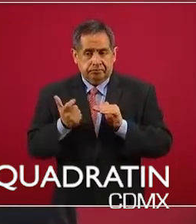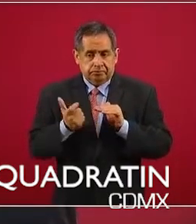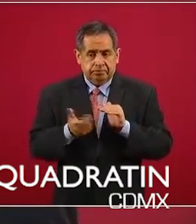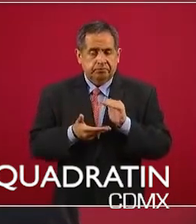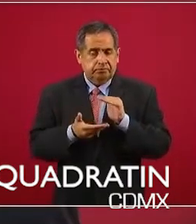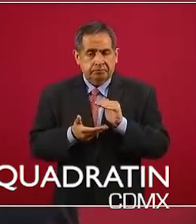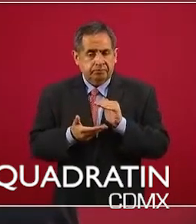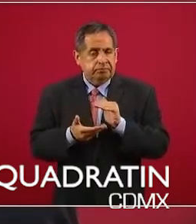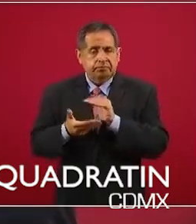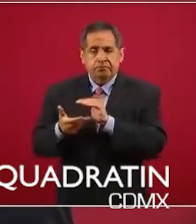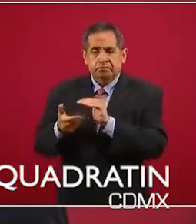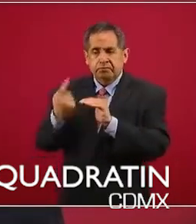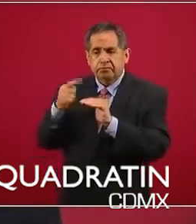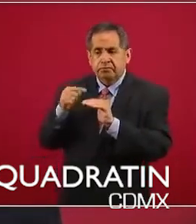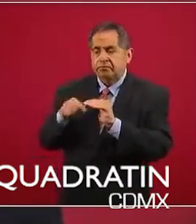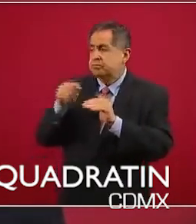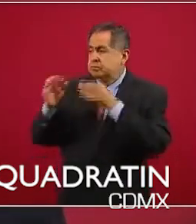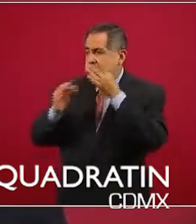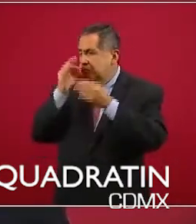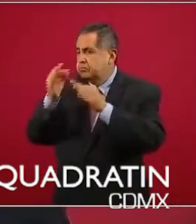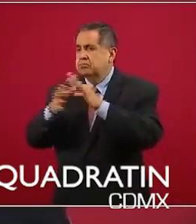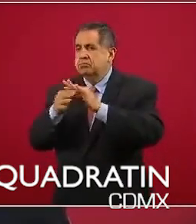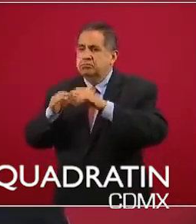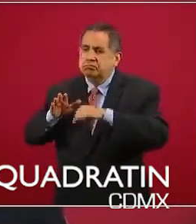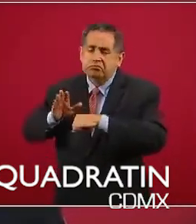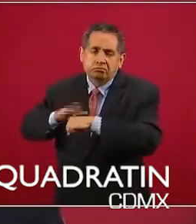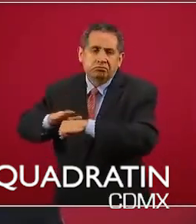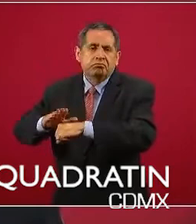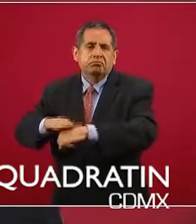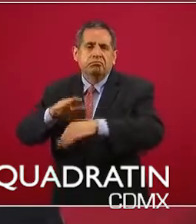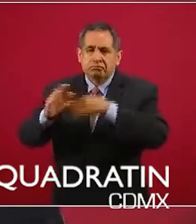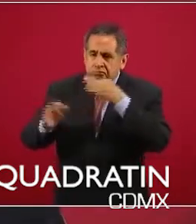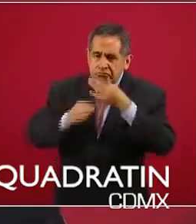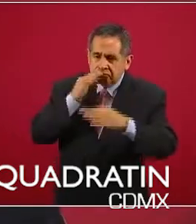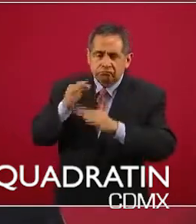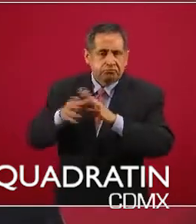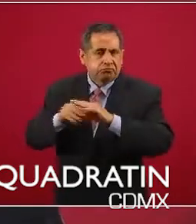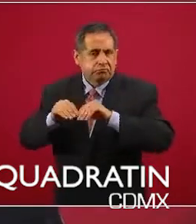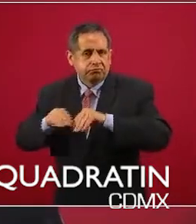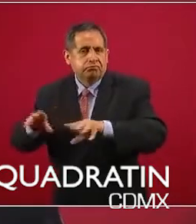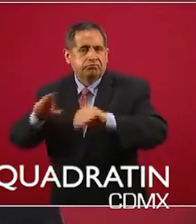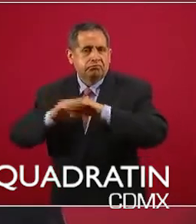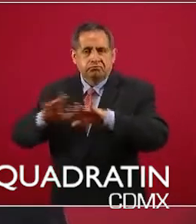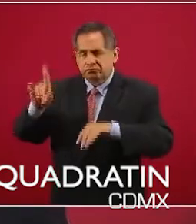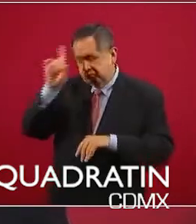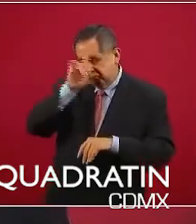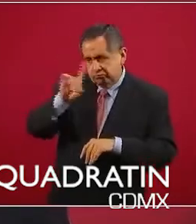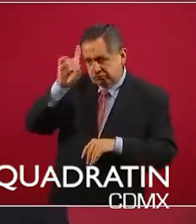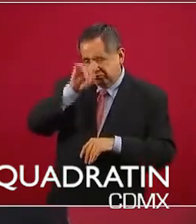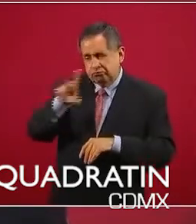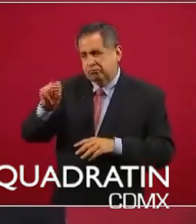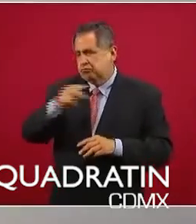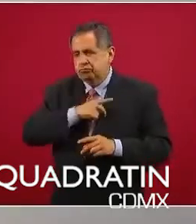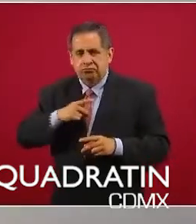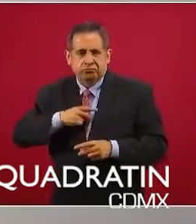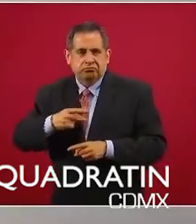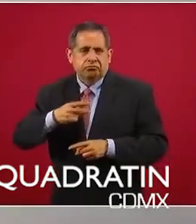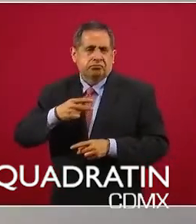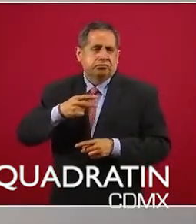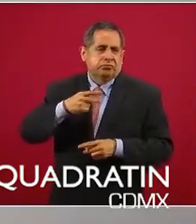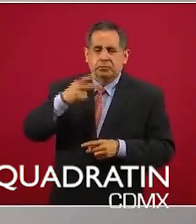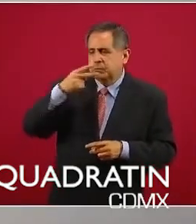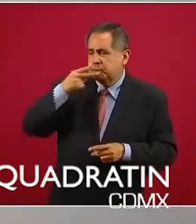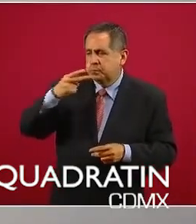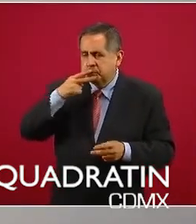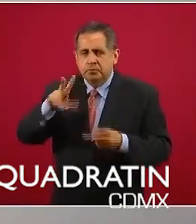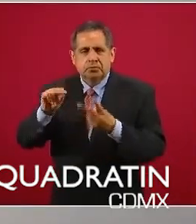y pueda llevar a cabo campañas, ¿sí?, contra el alcoholismo, contra